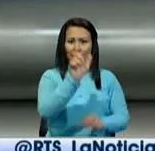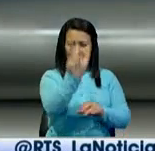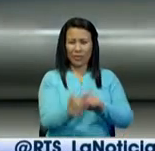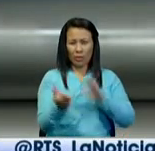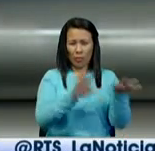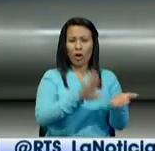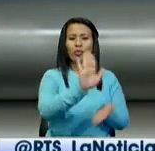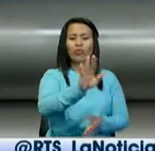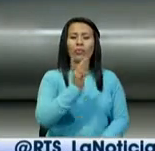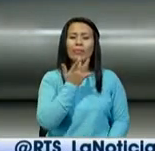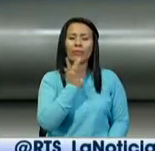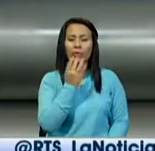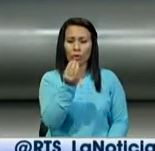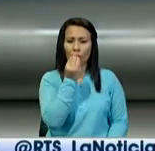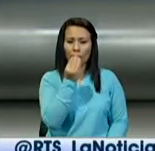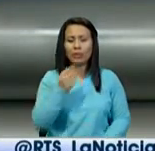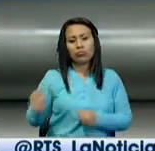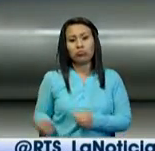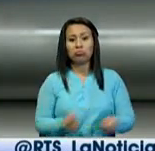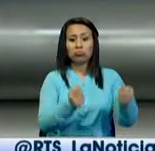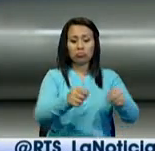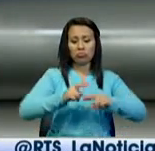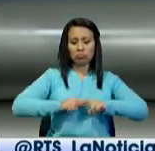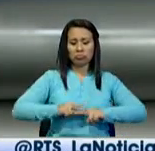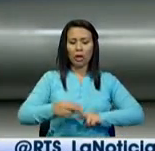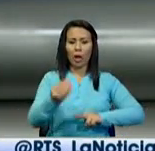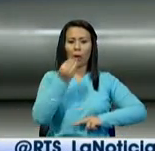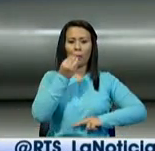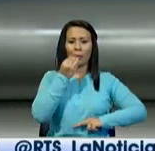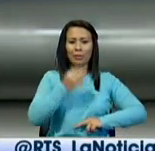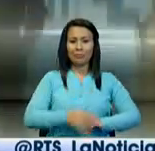de la tumba de sus seres queridos.